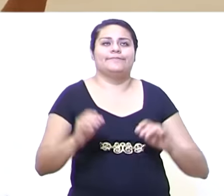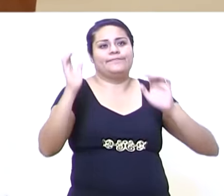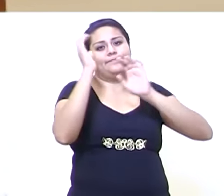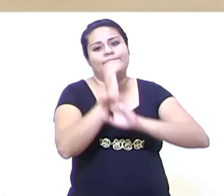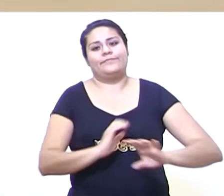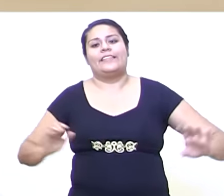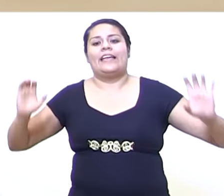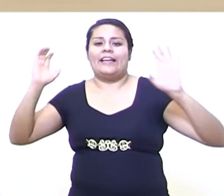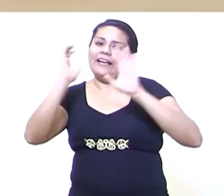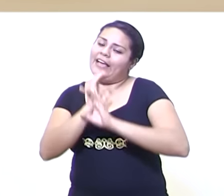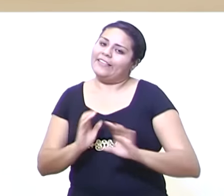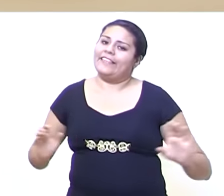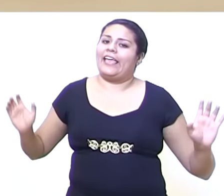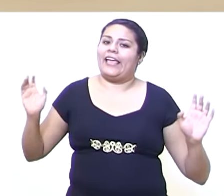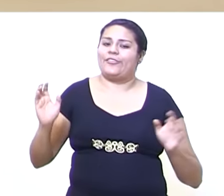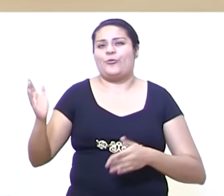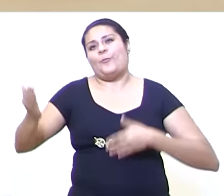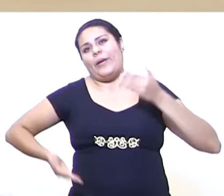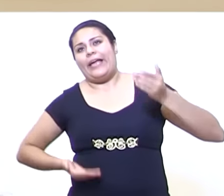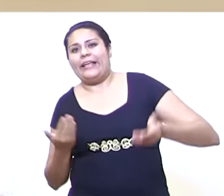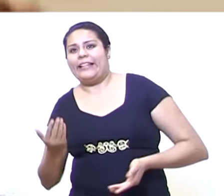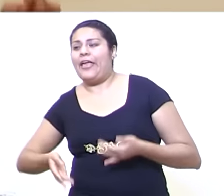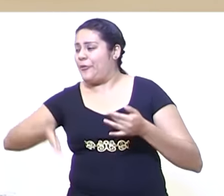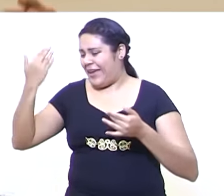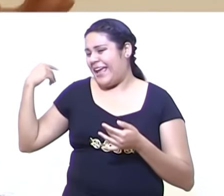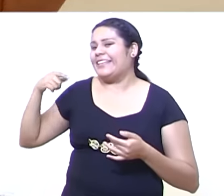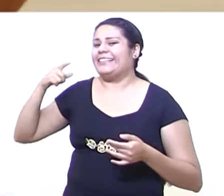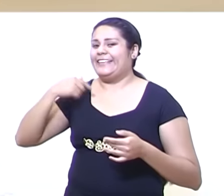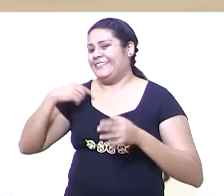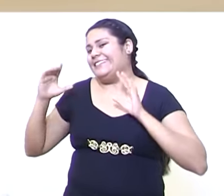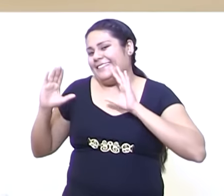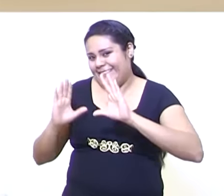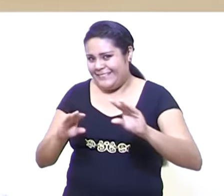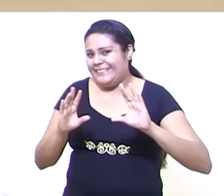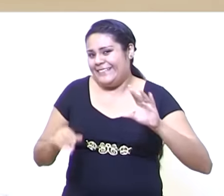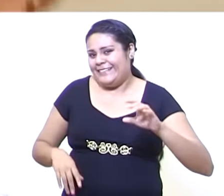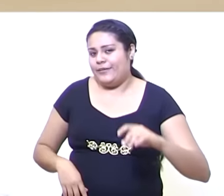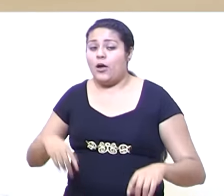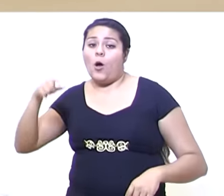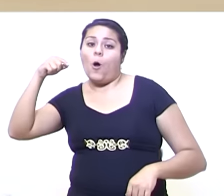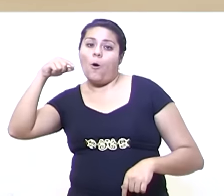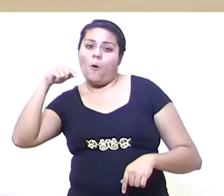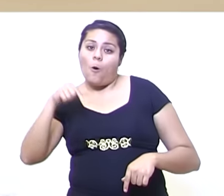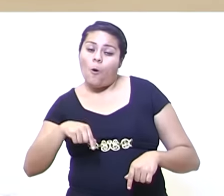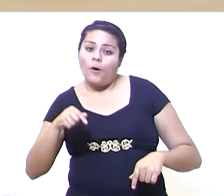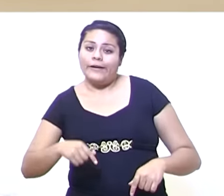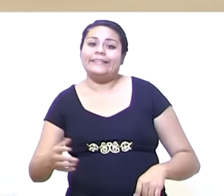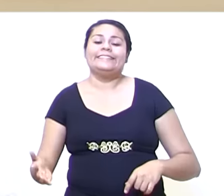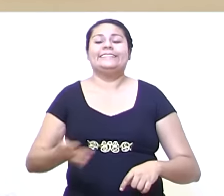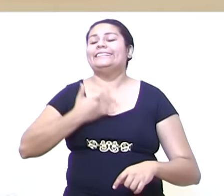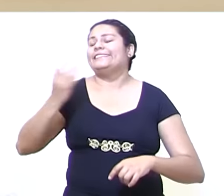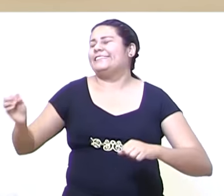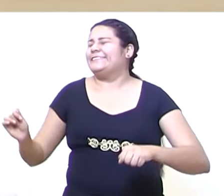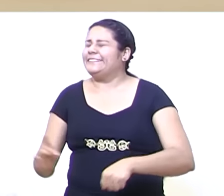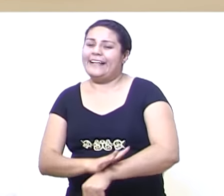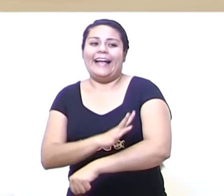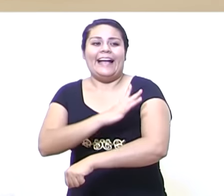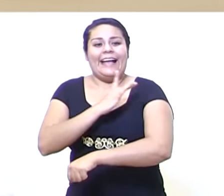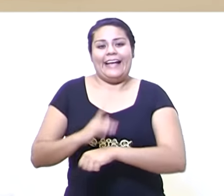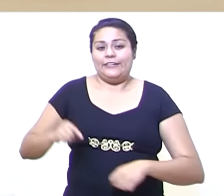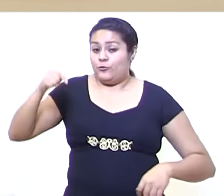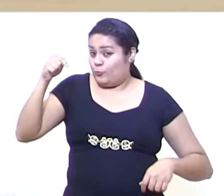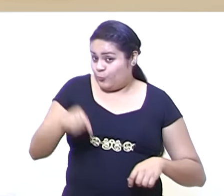cantando, bailando. Entonces, necesito que pongas toda esa energía aquí, en el